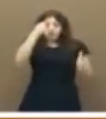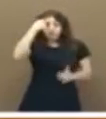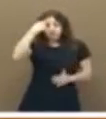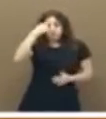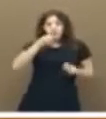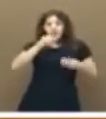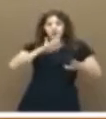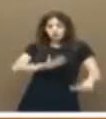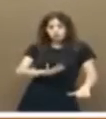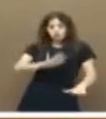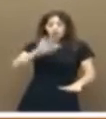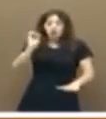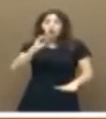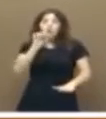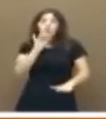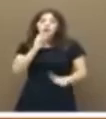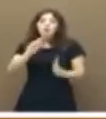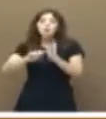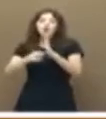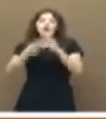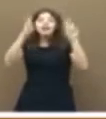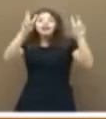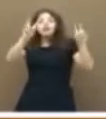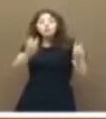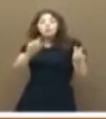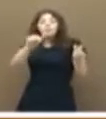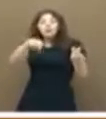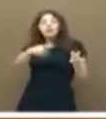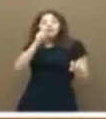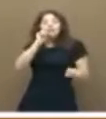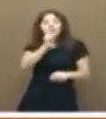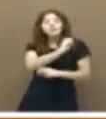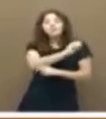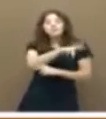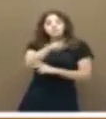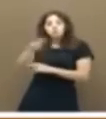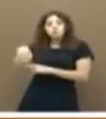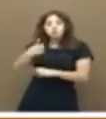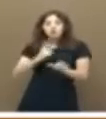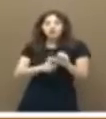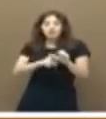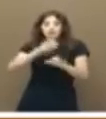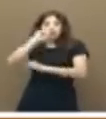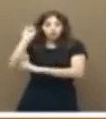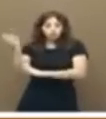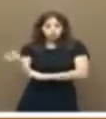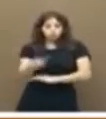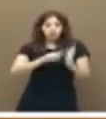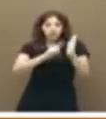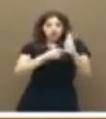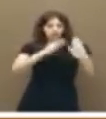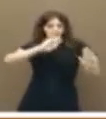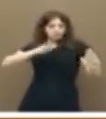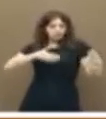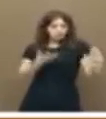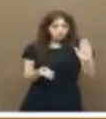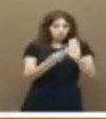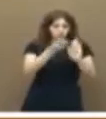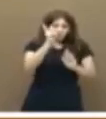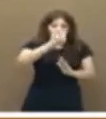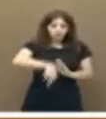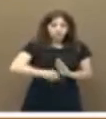la de Mecenazgo o una nueva ley de museos en nuestra región. A ello se suma la revisión de leyes como la Ley de Patrimonio. Todos estos